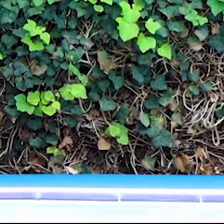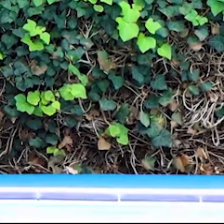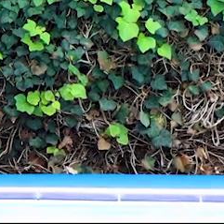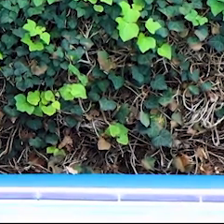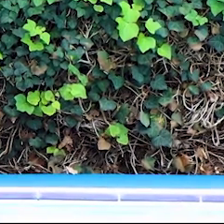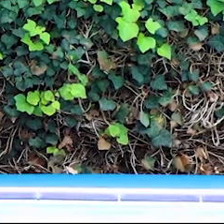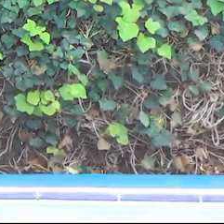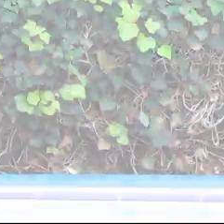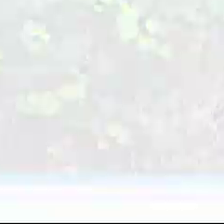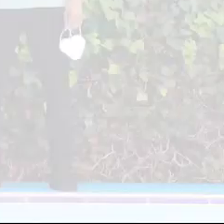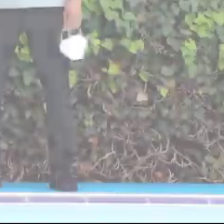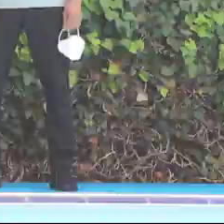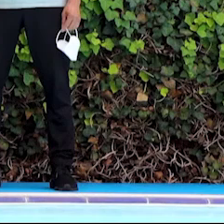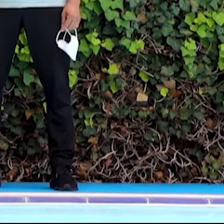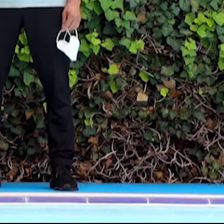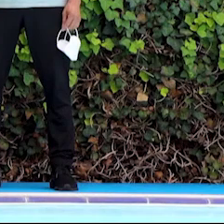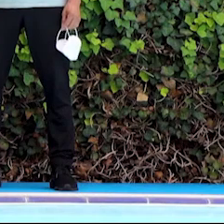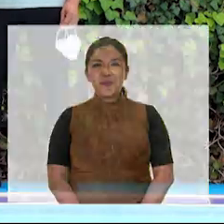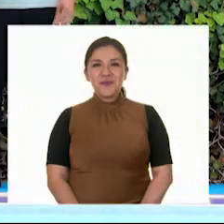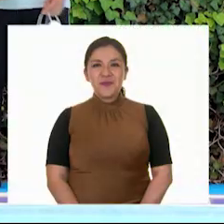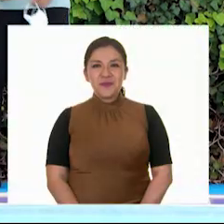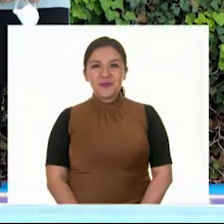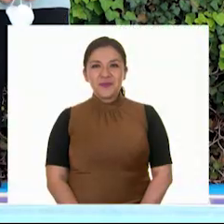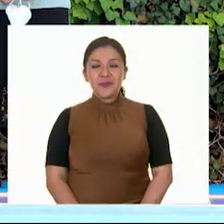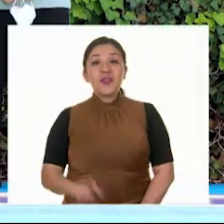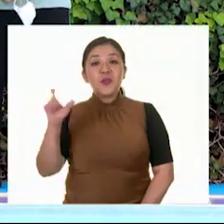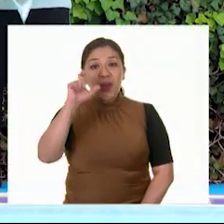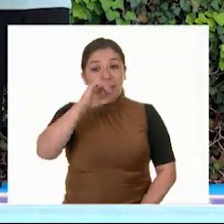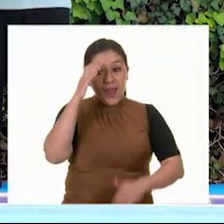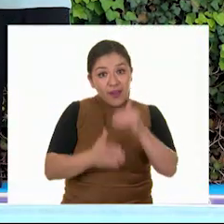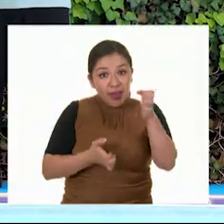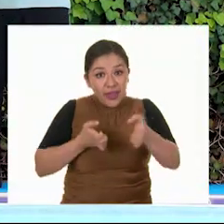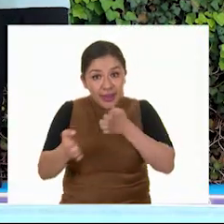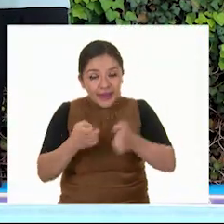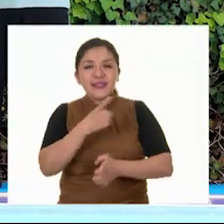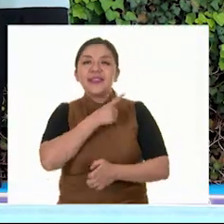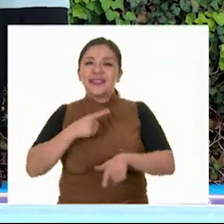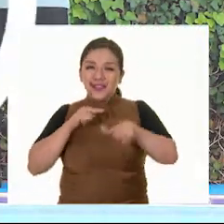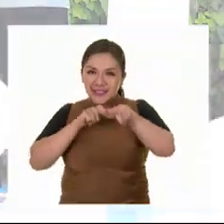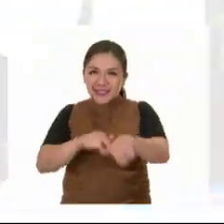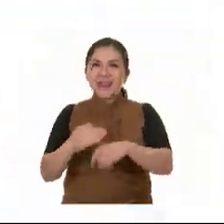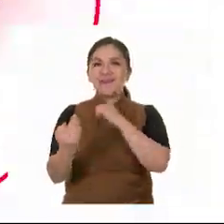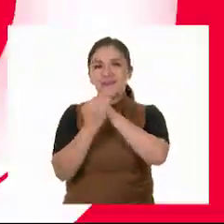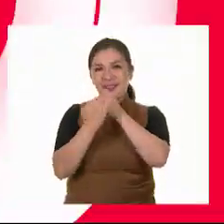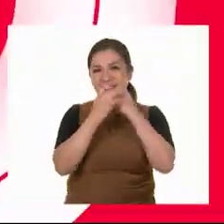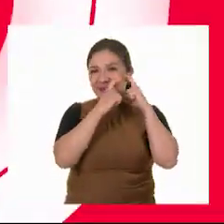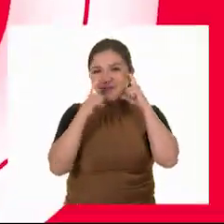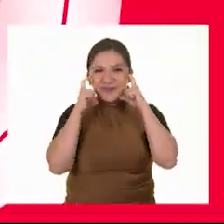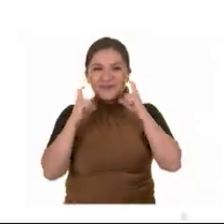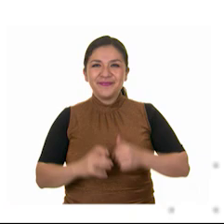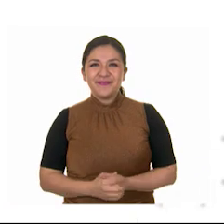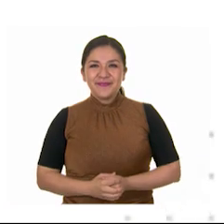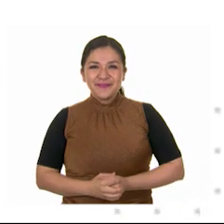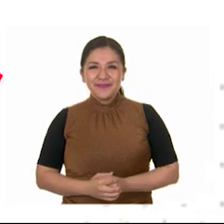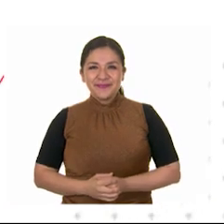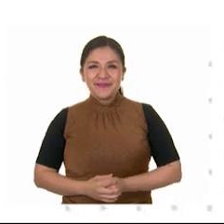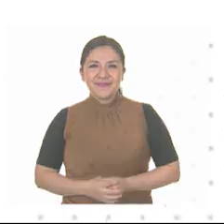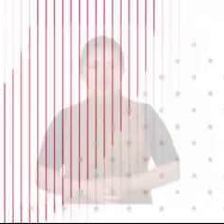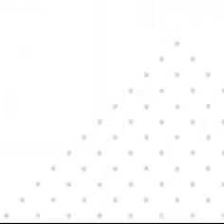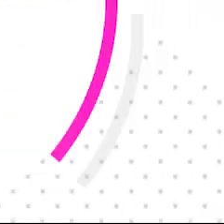el torso. Recuerda, al terminar la activación, no olvides la protección.